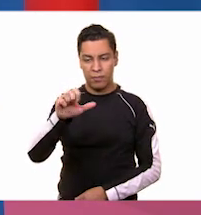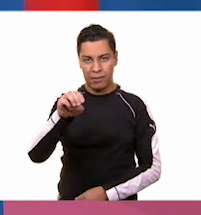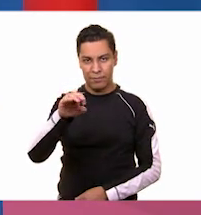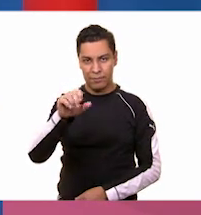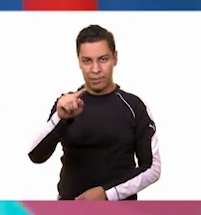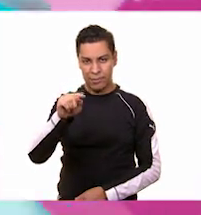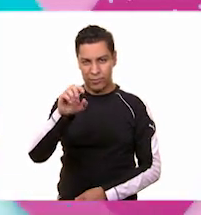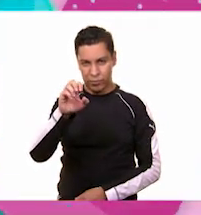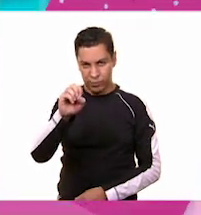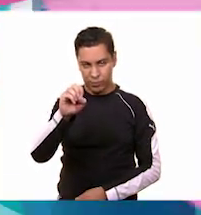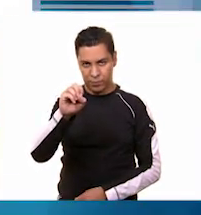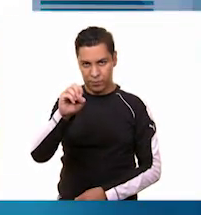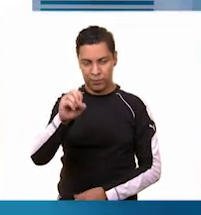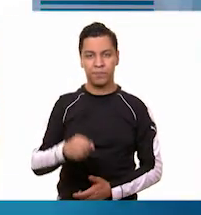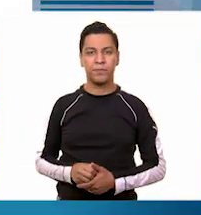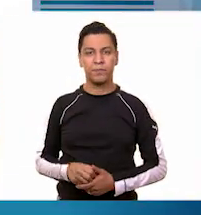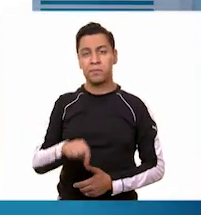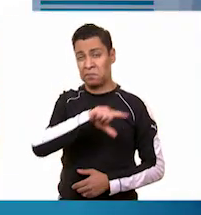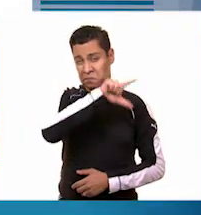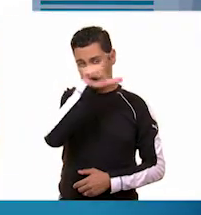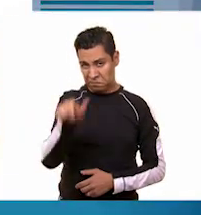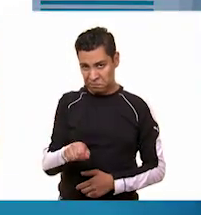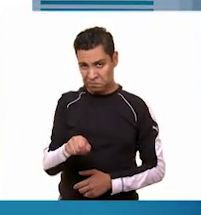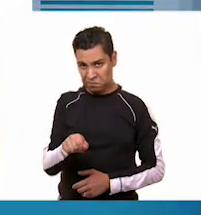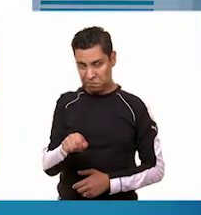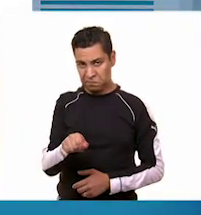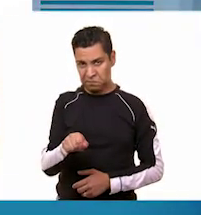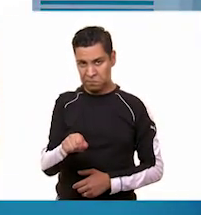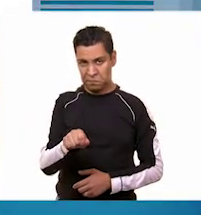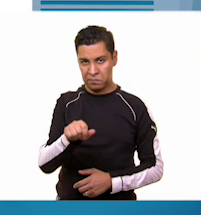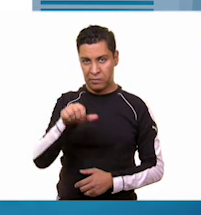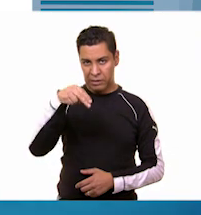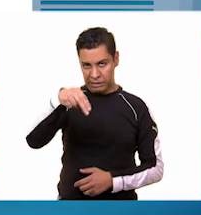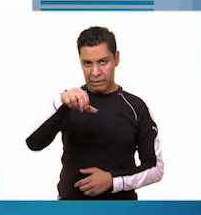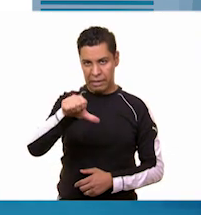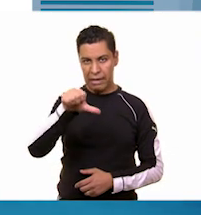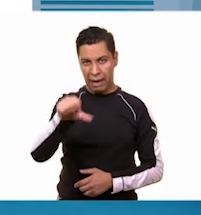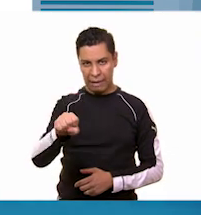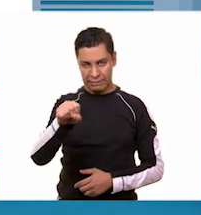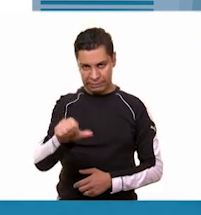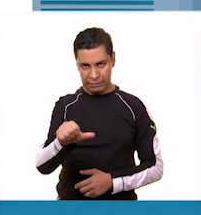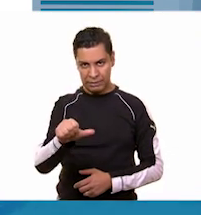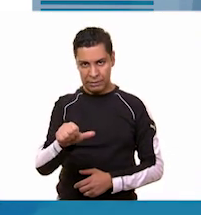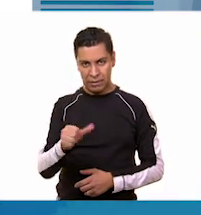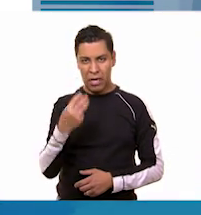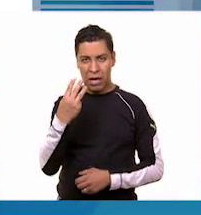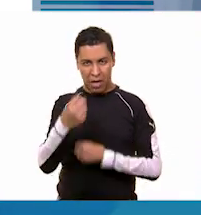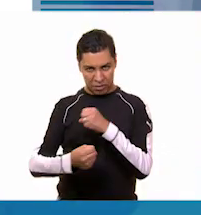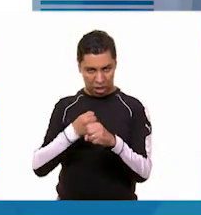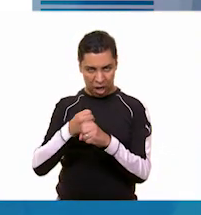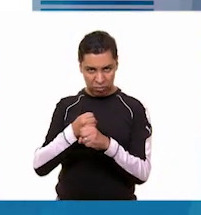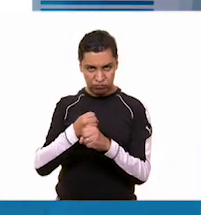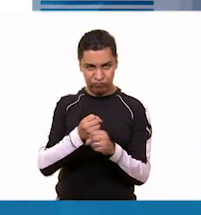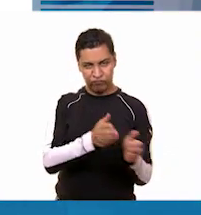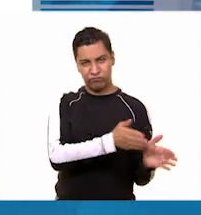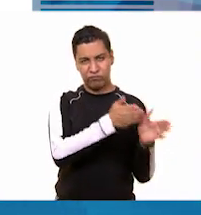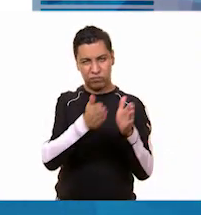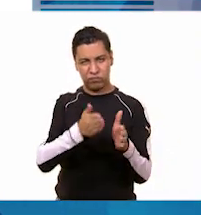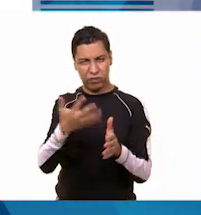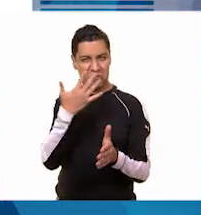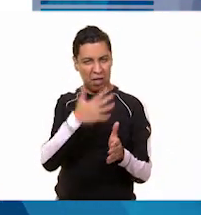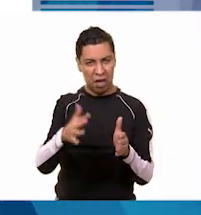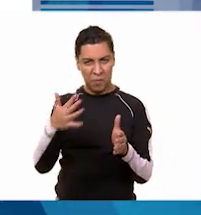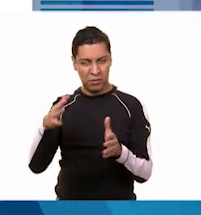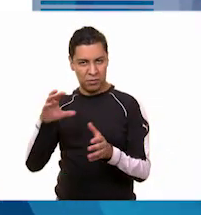Pongan atención. Después de que la Agencia Espacial Estadounidense NASA pusiera fin a las 3 décadas del programa de transbordadores el año